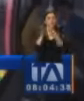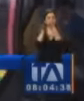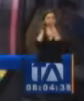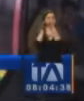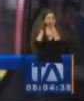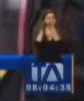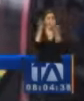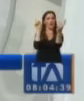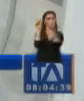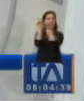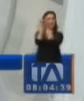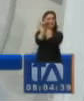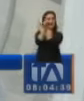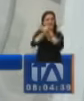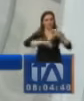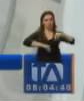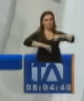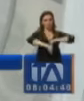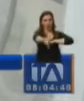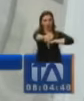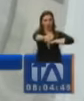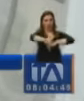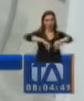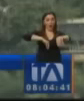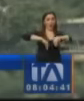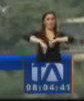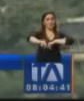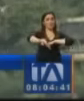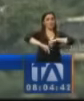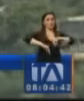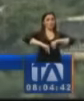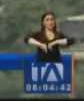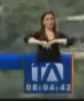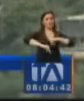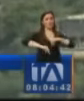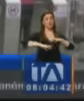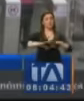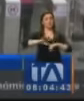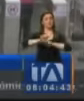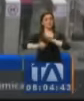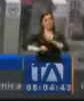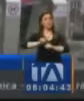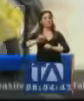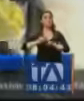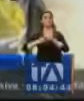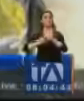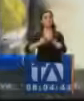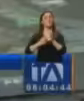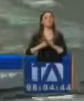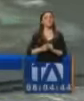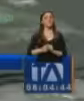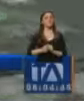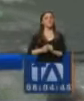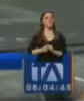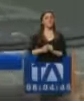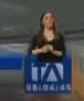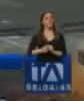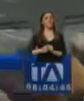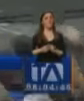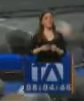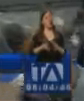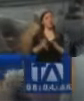generas, y mientras más conexiones distintas, basadas en la red peatonal y después la bicicleta y después los modos de